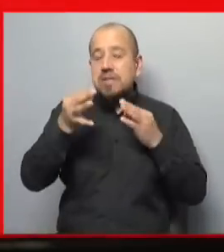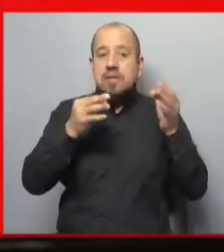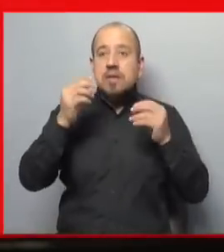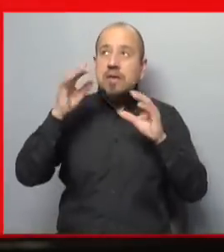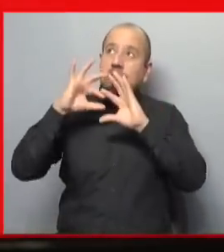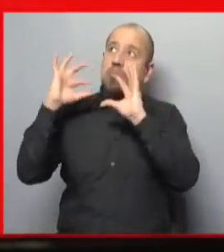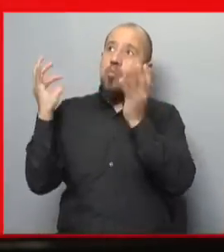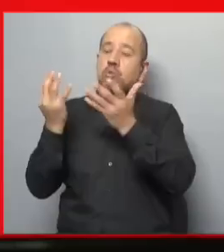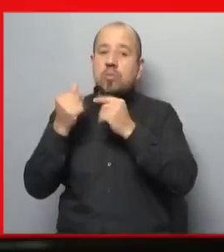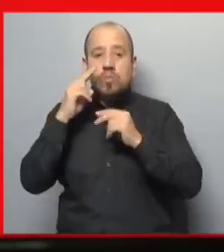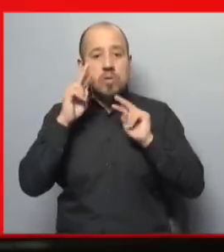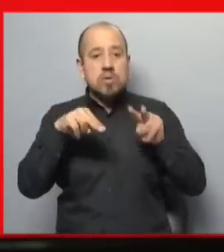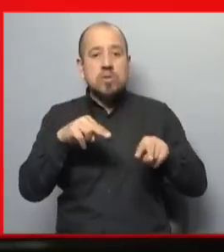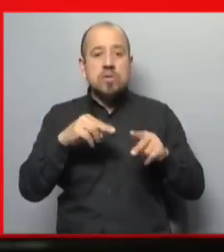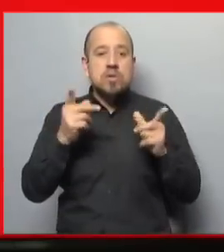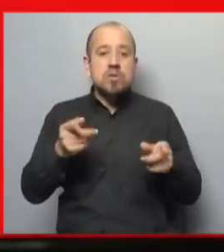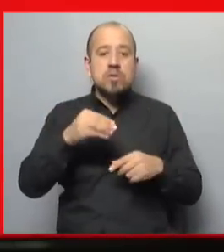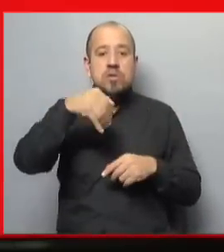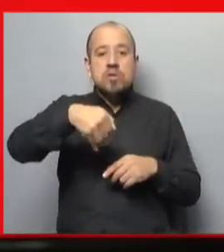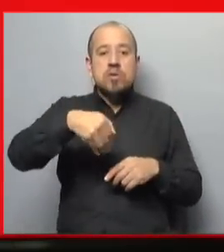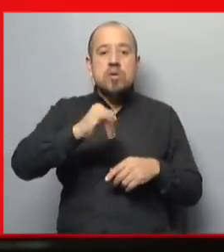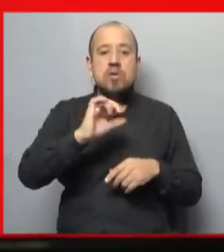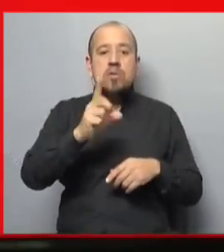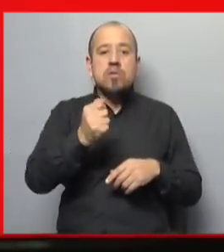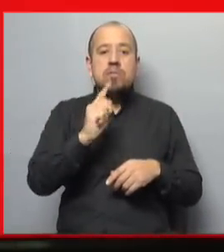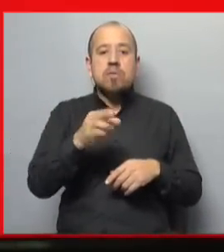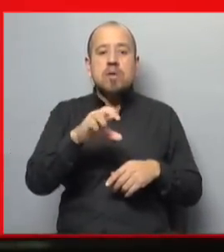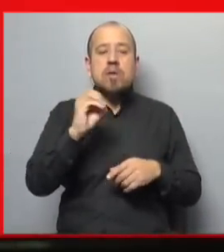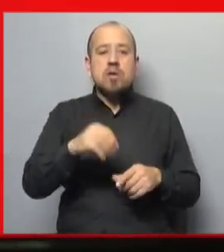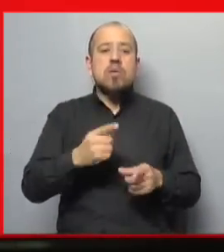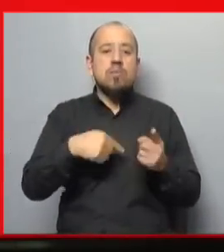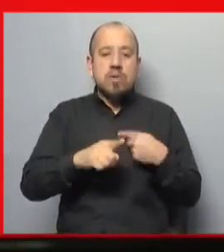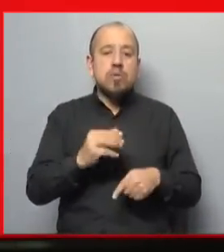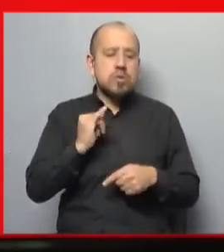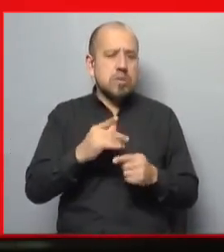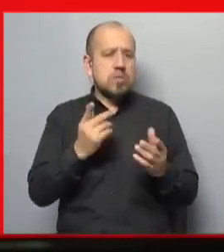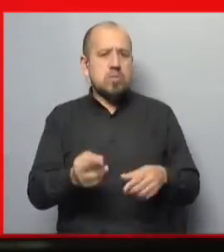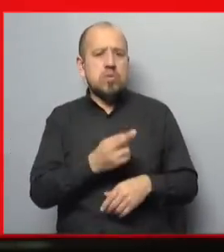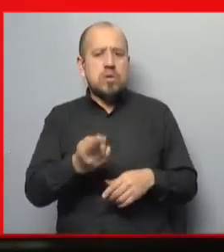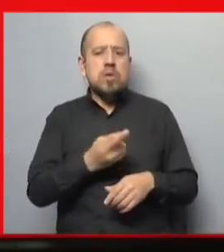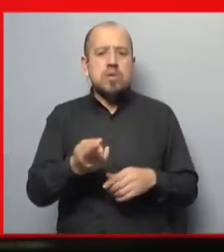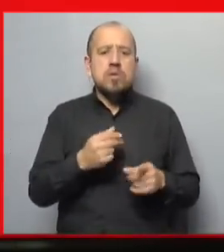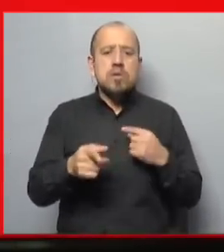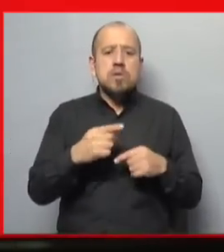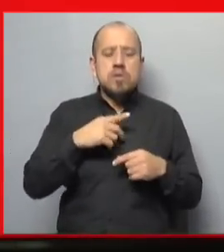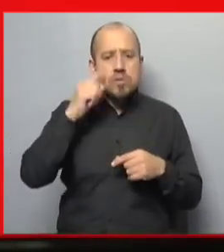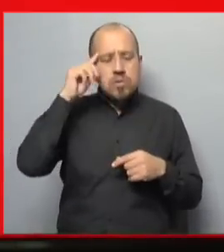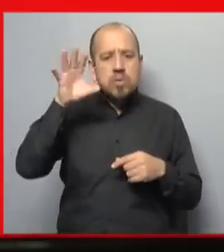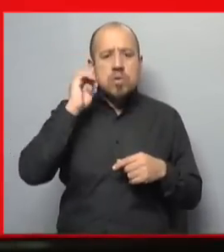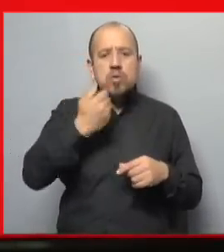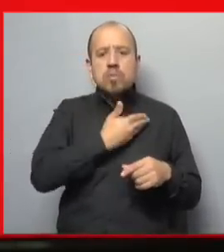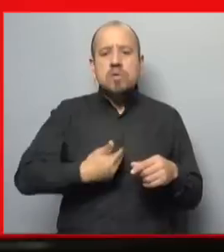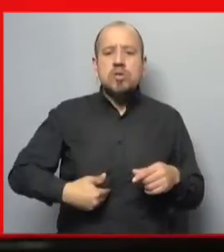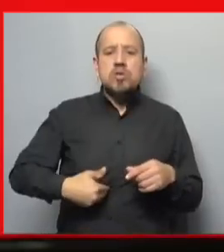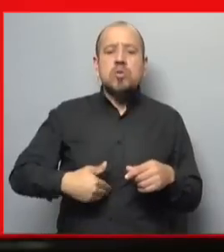y desde fuera no sé si la palabra milagro pero un caso hay a estudiar si no ven así recuerdo siempre la palabra del presidente de